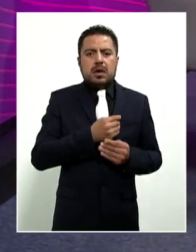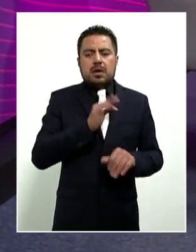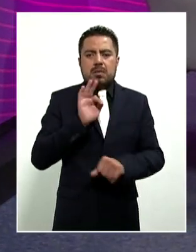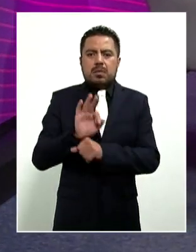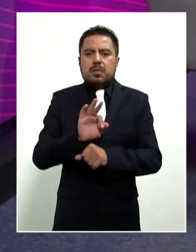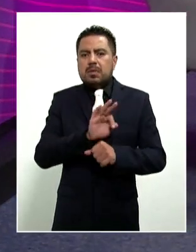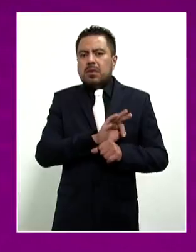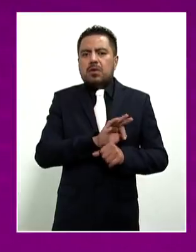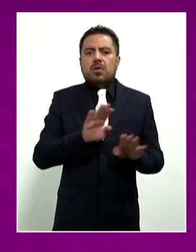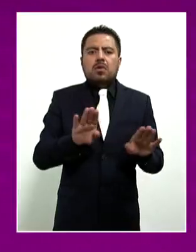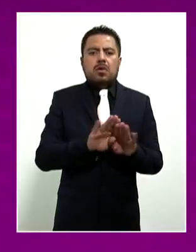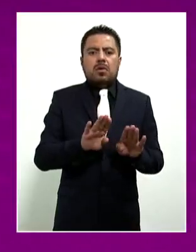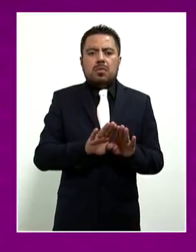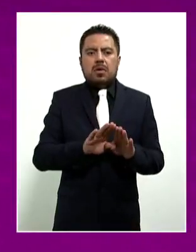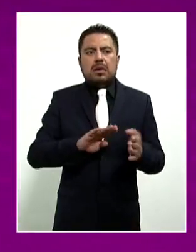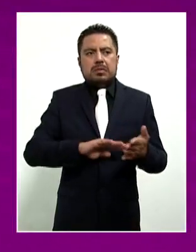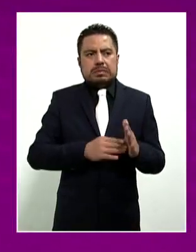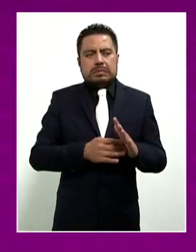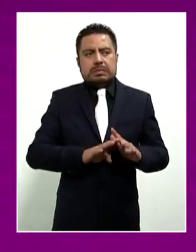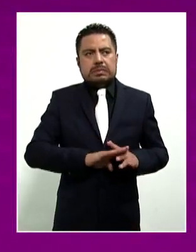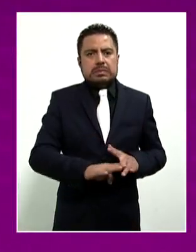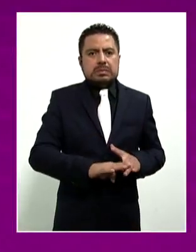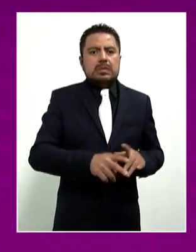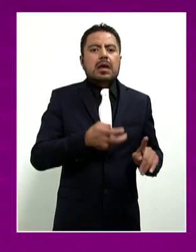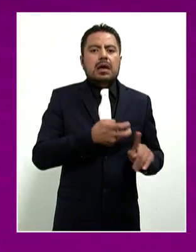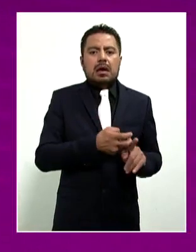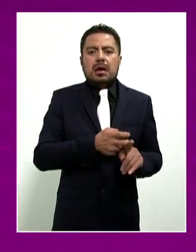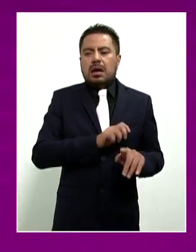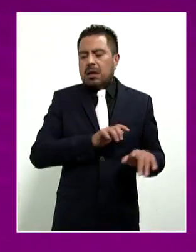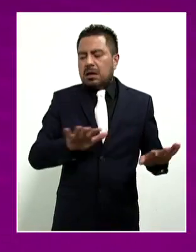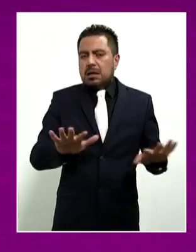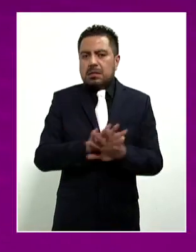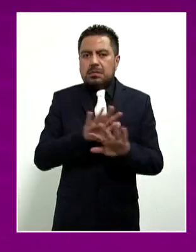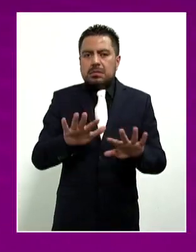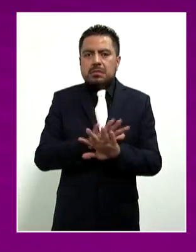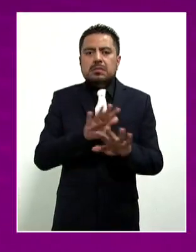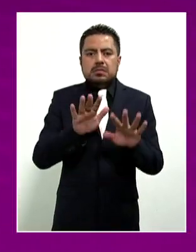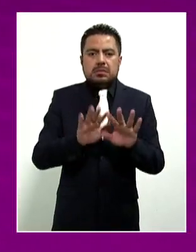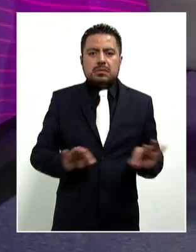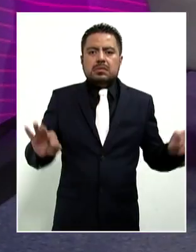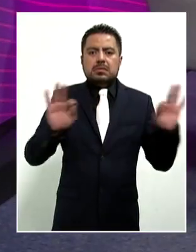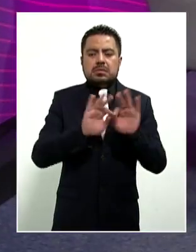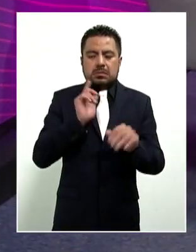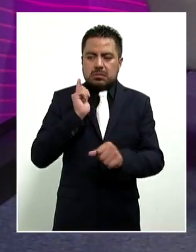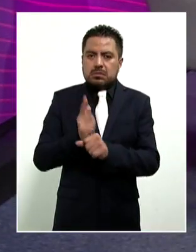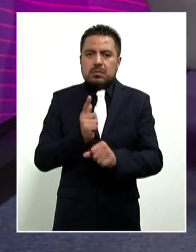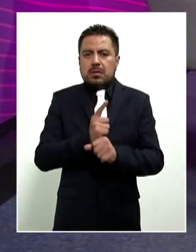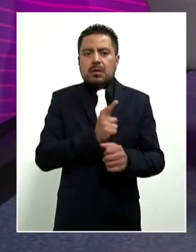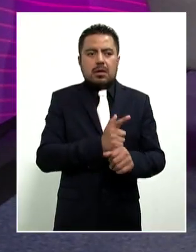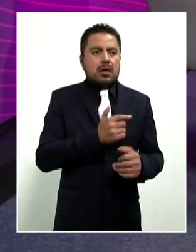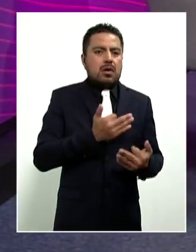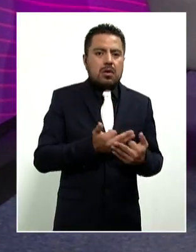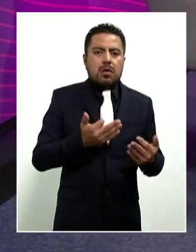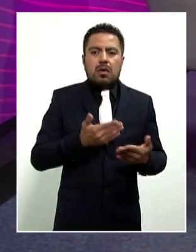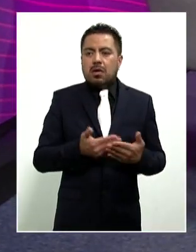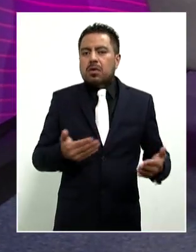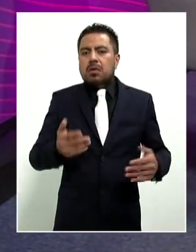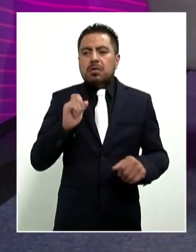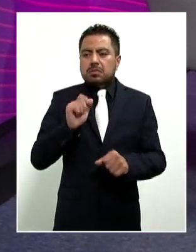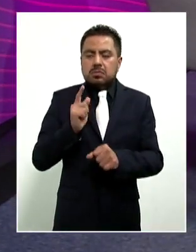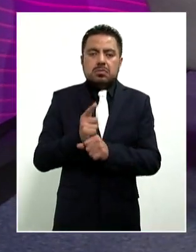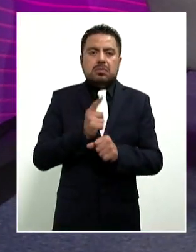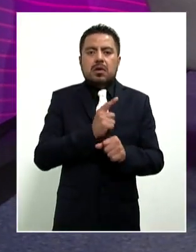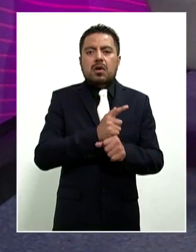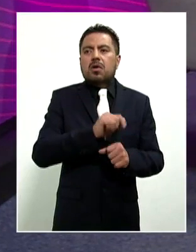protección como refugiados. Entonces es un cambio muy importante que hemos visto. Estamos viendo lo mismo en